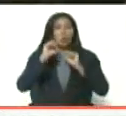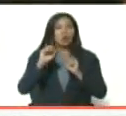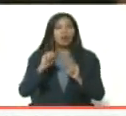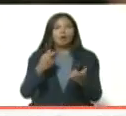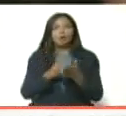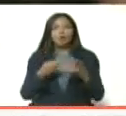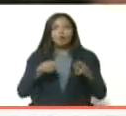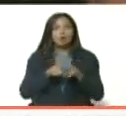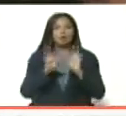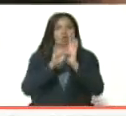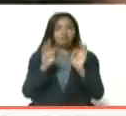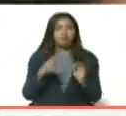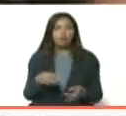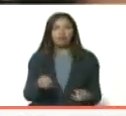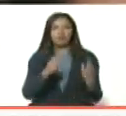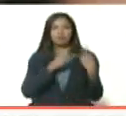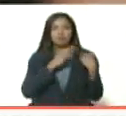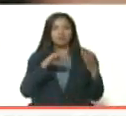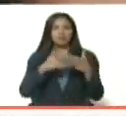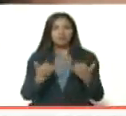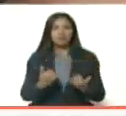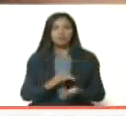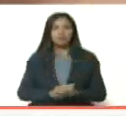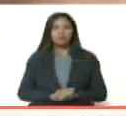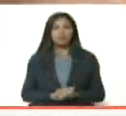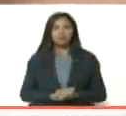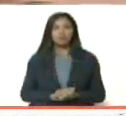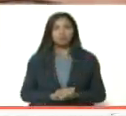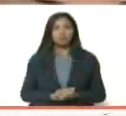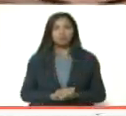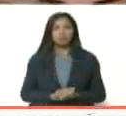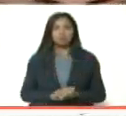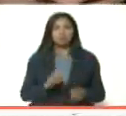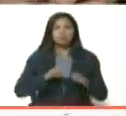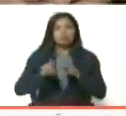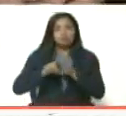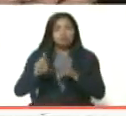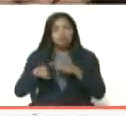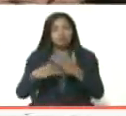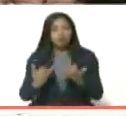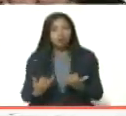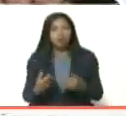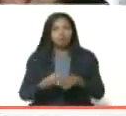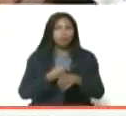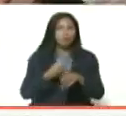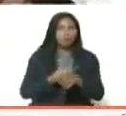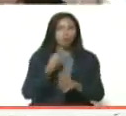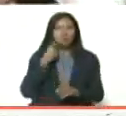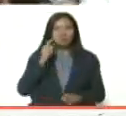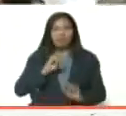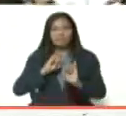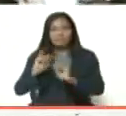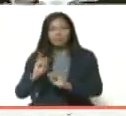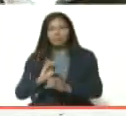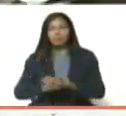acordados. Asumo toda la responsabilidad. Y es la crítica que he hecho al gobierno mismo.